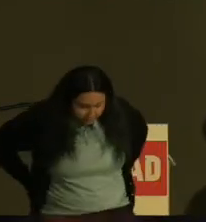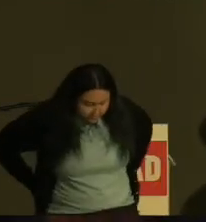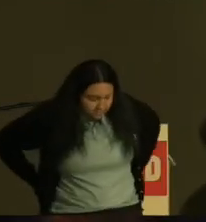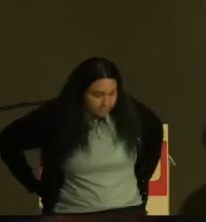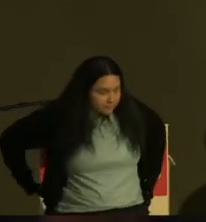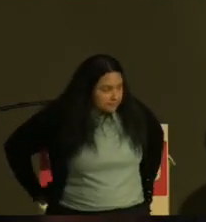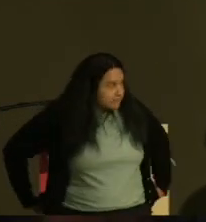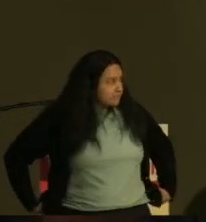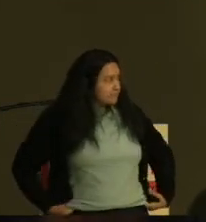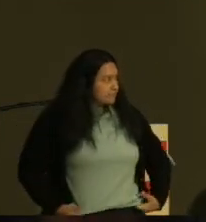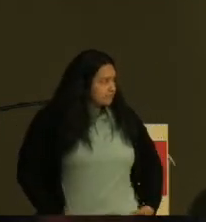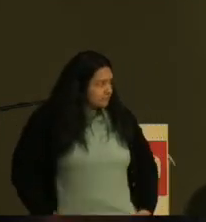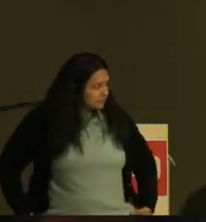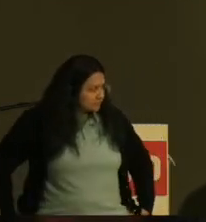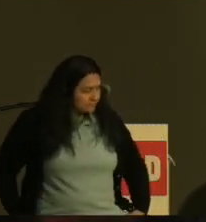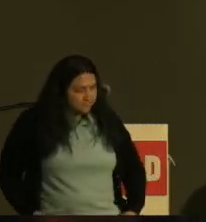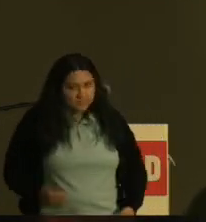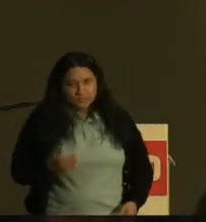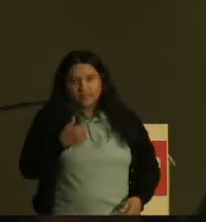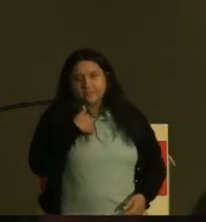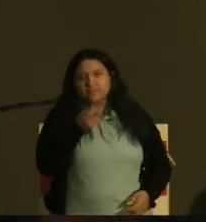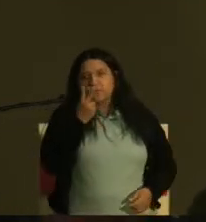Dos docenas, pero son dos ahora.